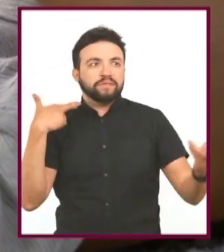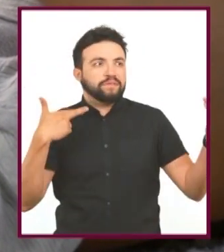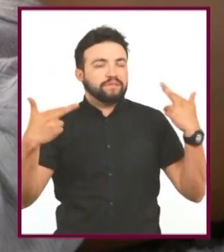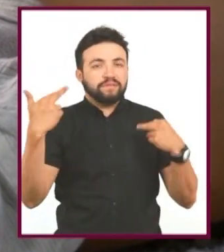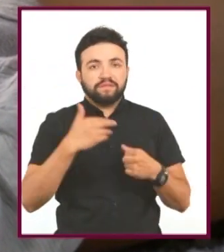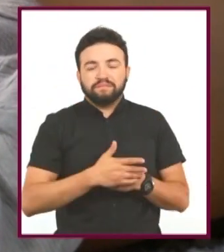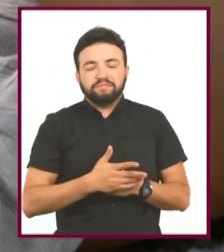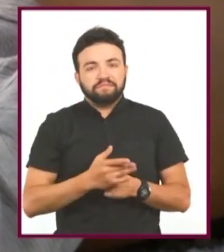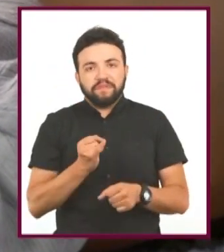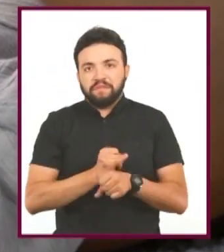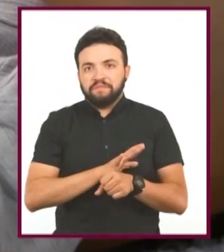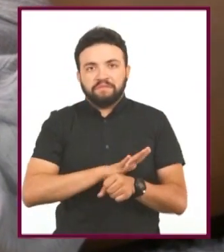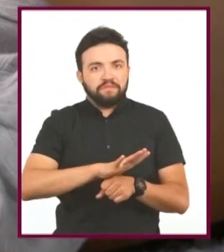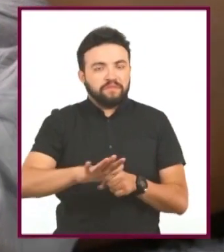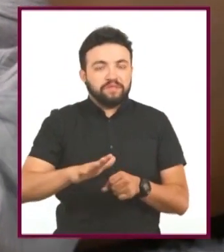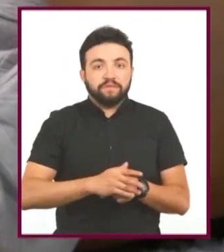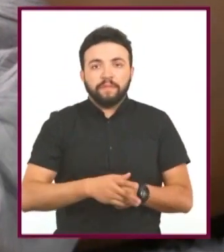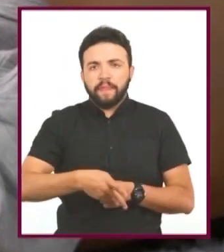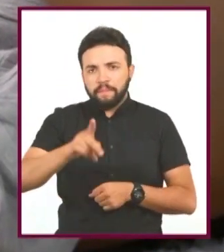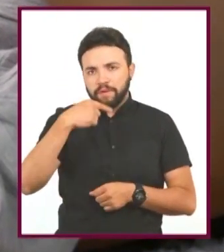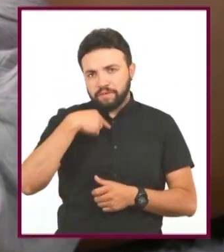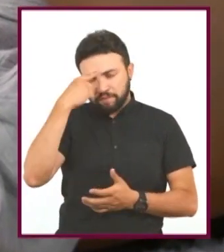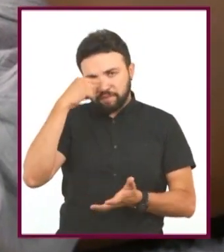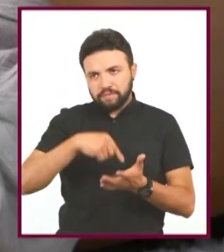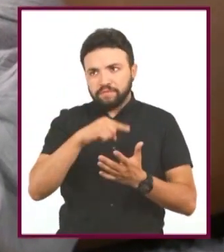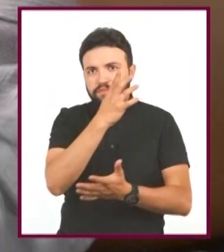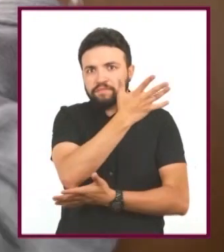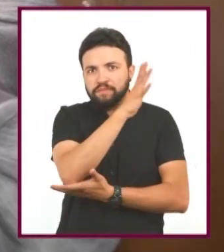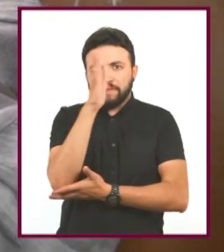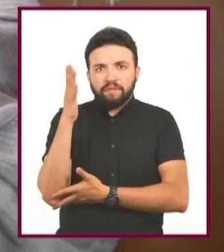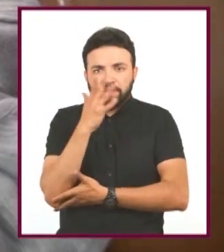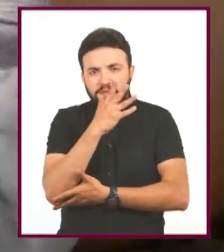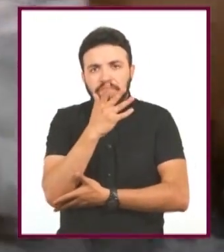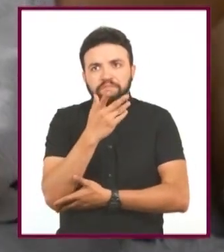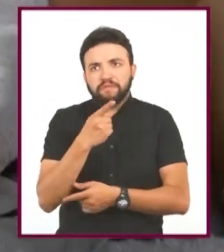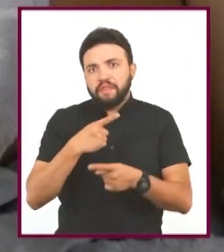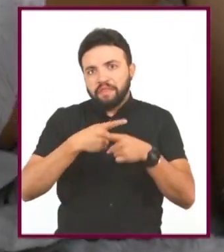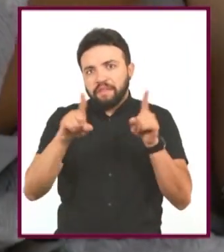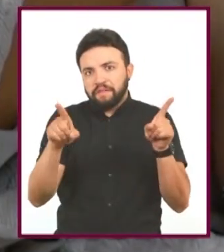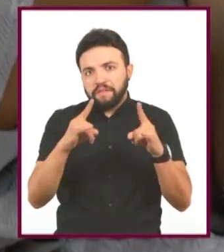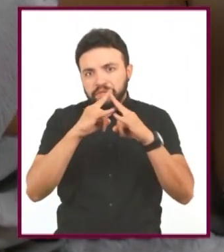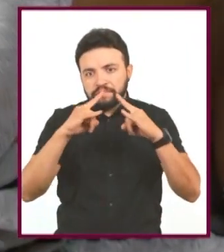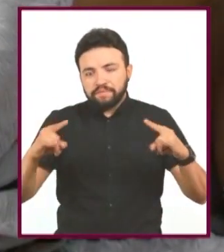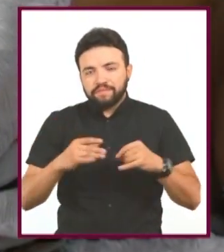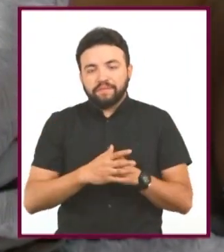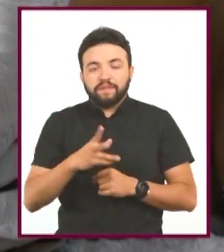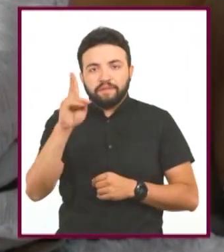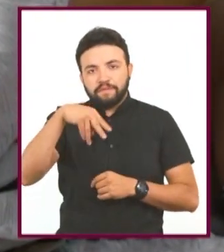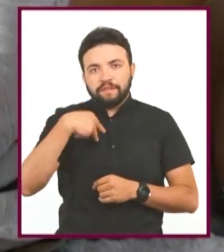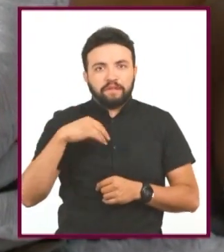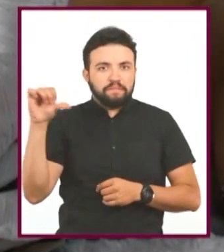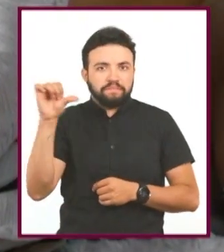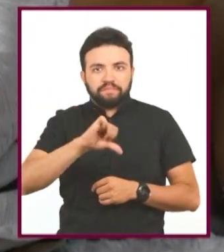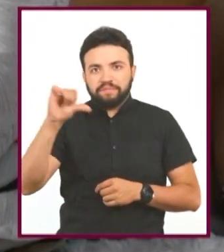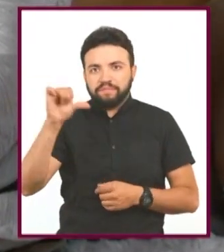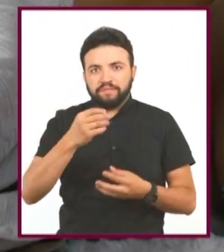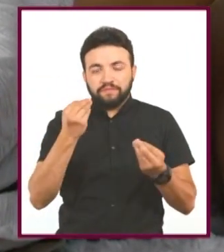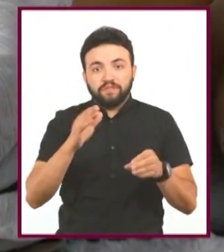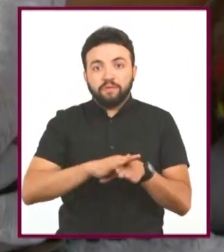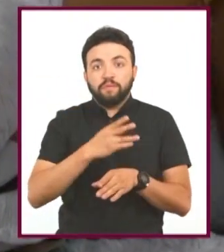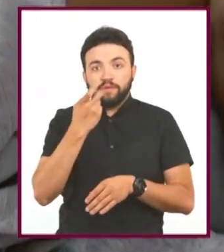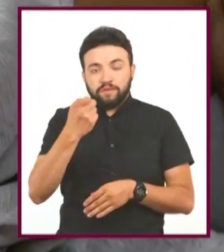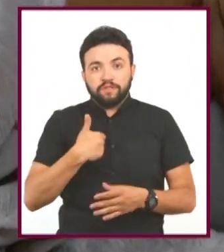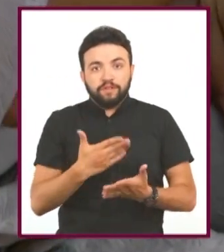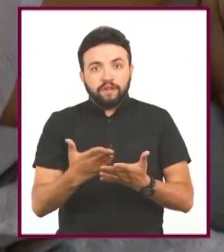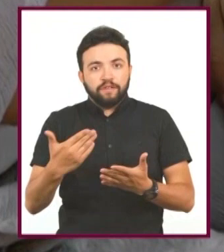imposible. Pero claro, en el bosque debe ser diferente. Sí, estuvo padre. Yo perdí en todas las vueltas. Por eso